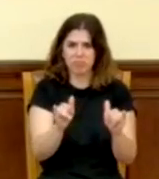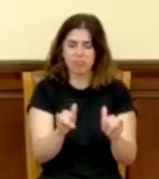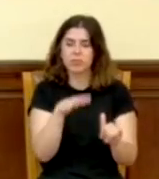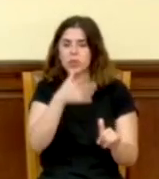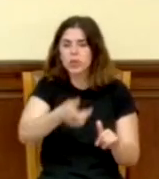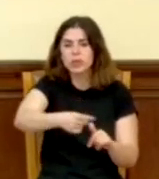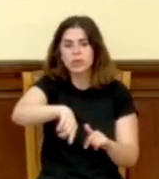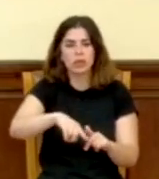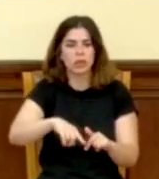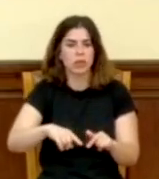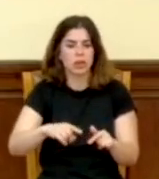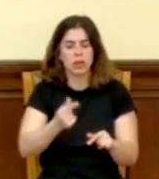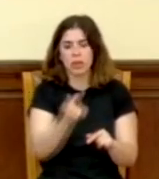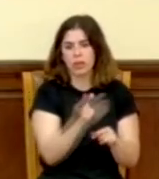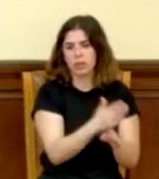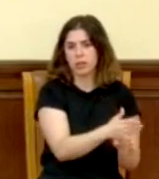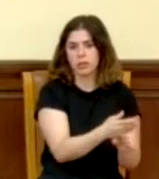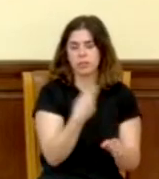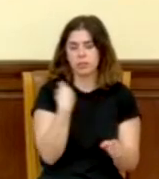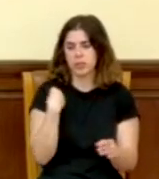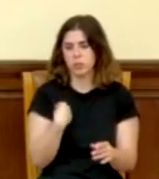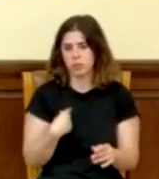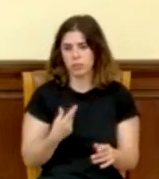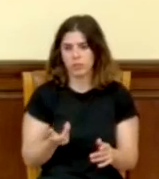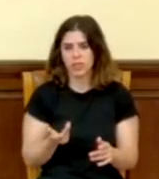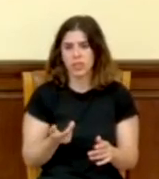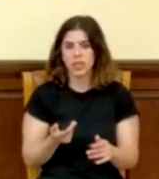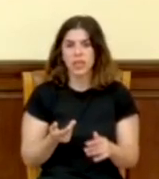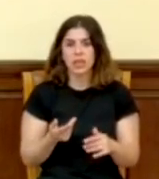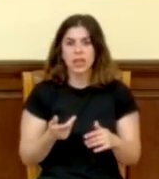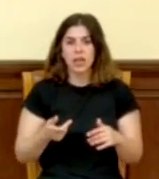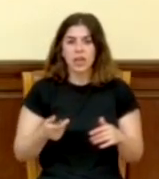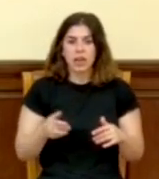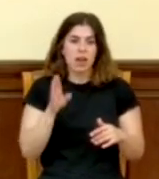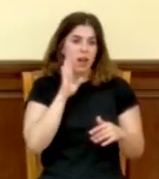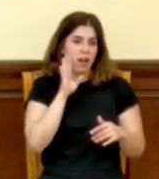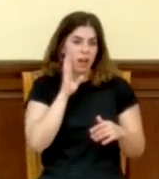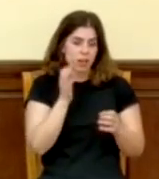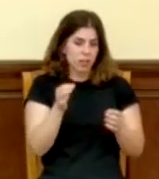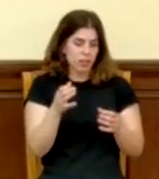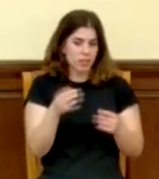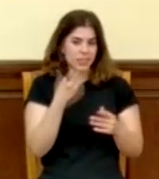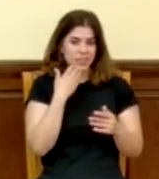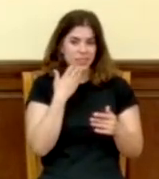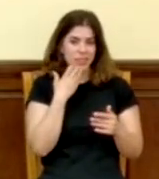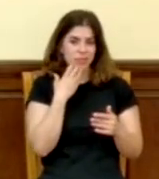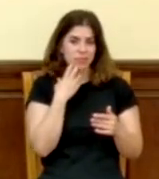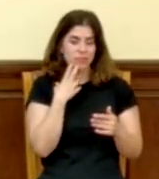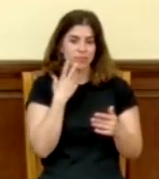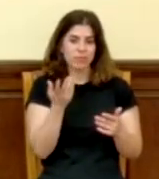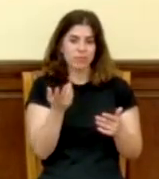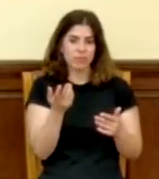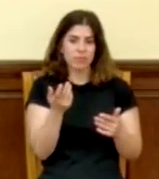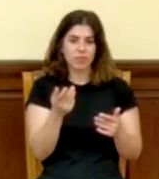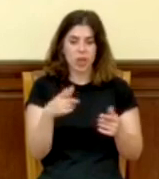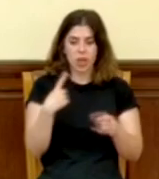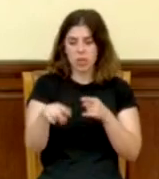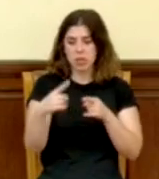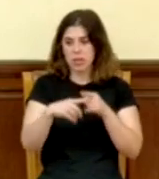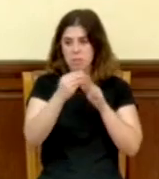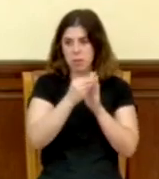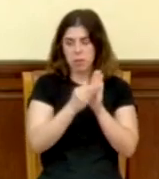estos remanentes. A partir de ahí, lo que le he dicho es que consideramos que no todo lo que se ha incluido debería haberlo